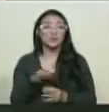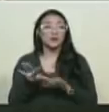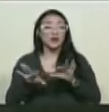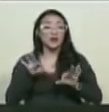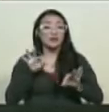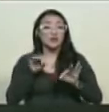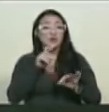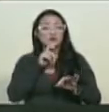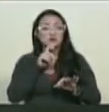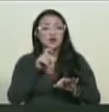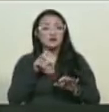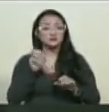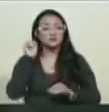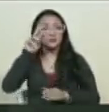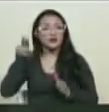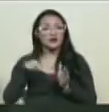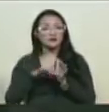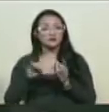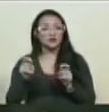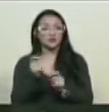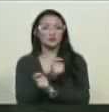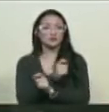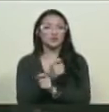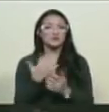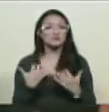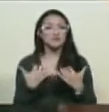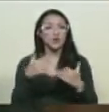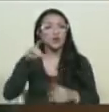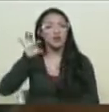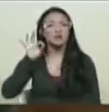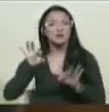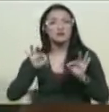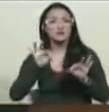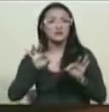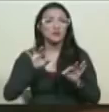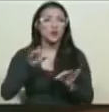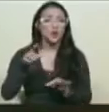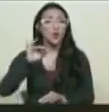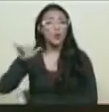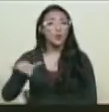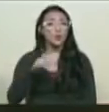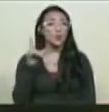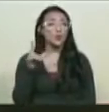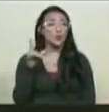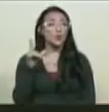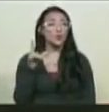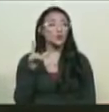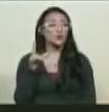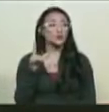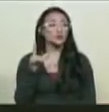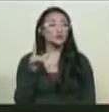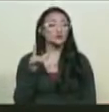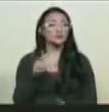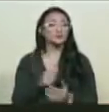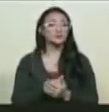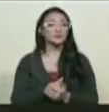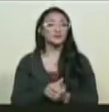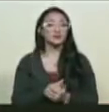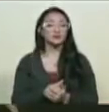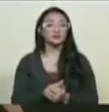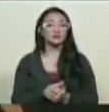la plenipotenciaria Asamblea Nacional Constituyente en el mes de julio. Posteriormente, en octubre, un